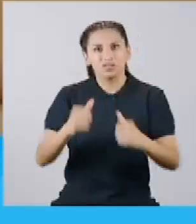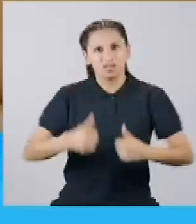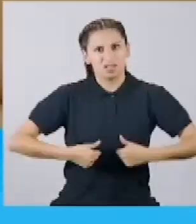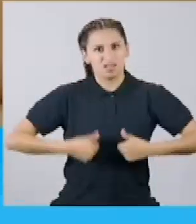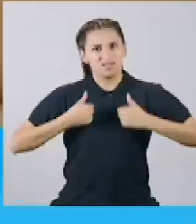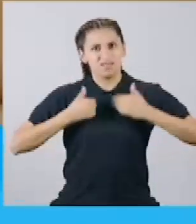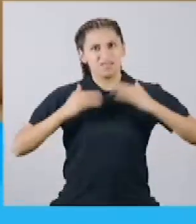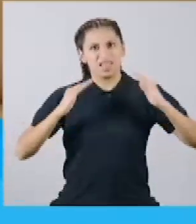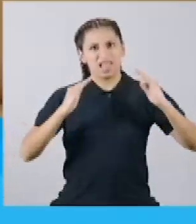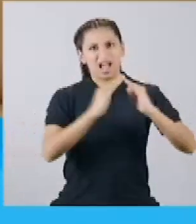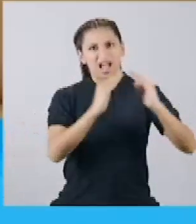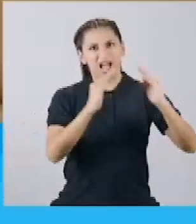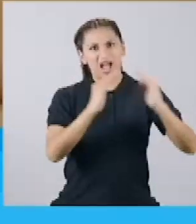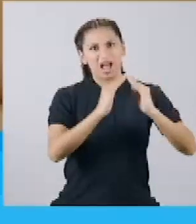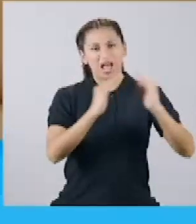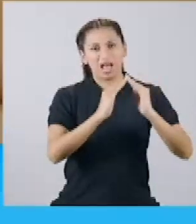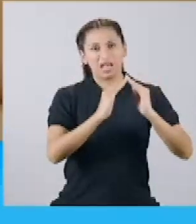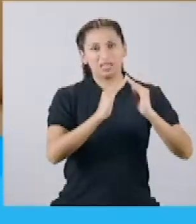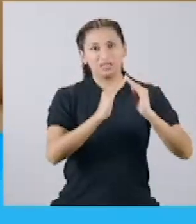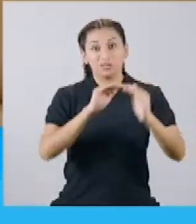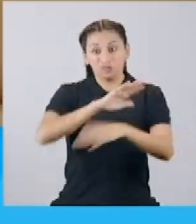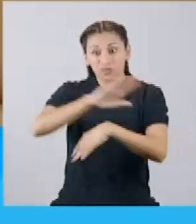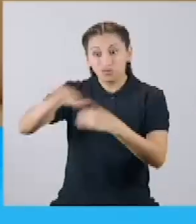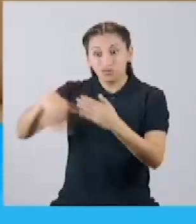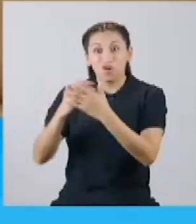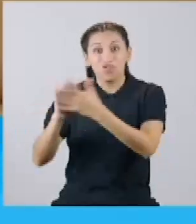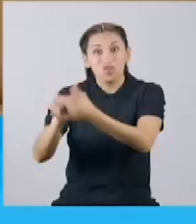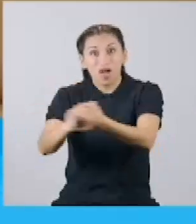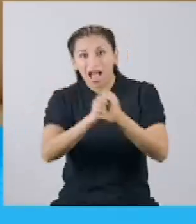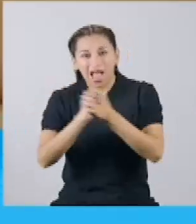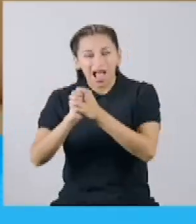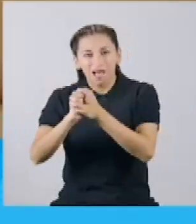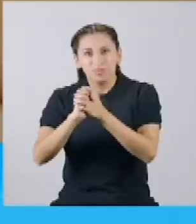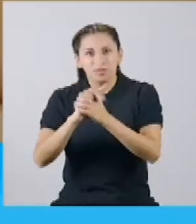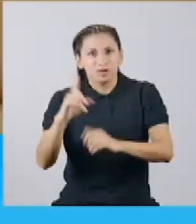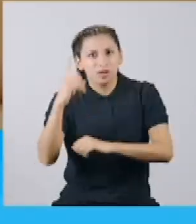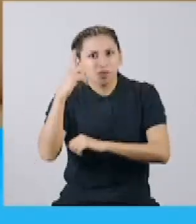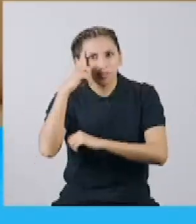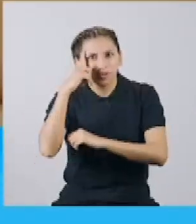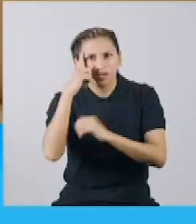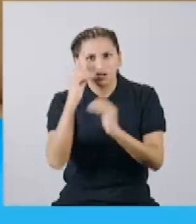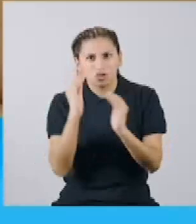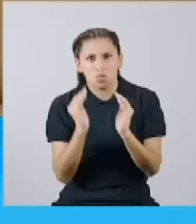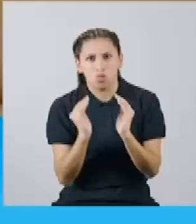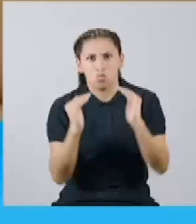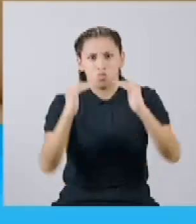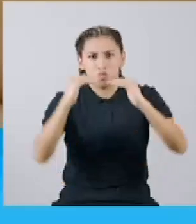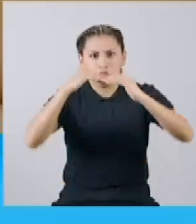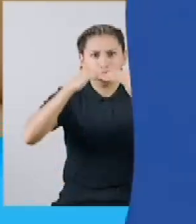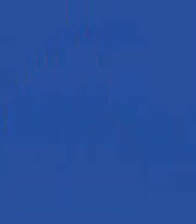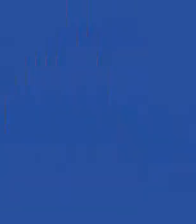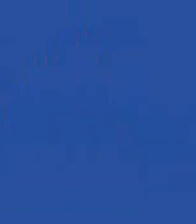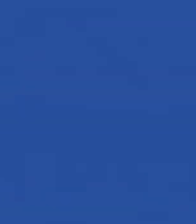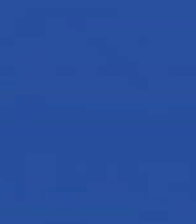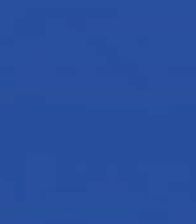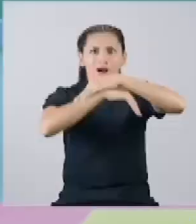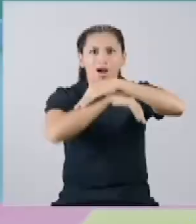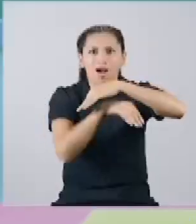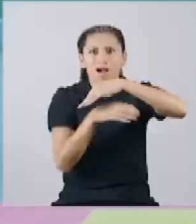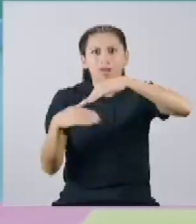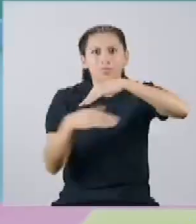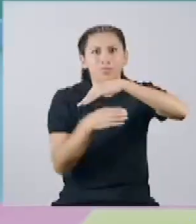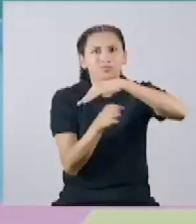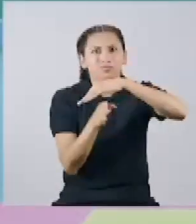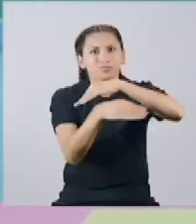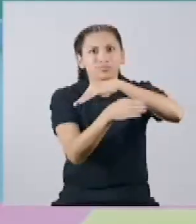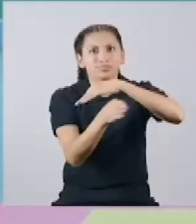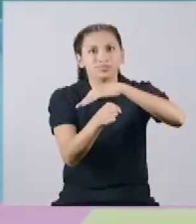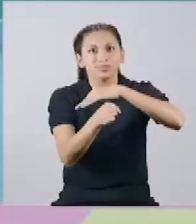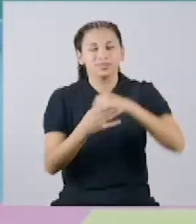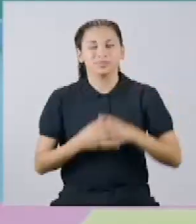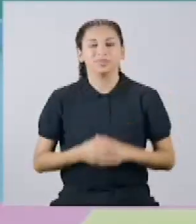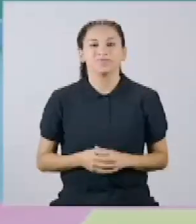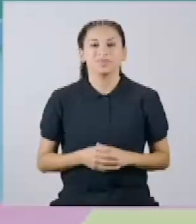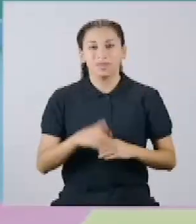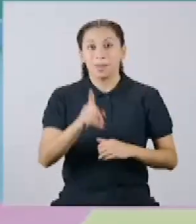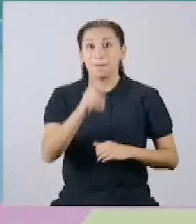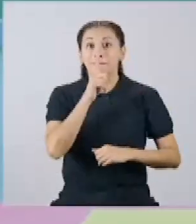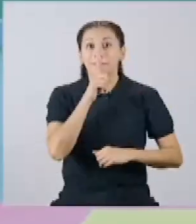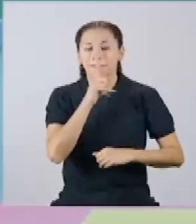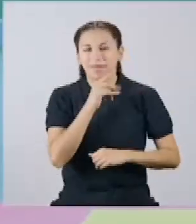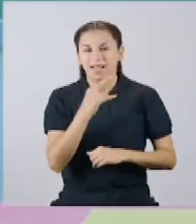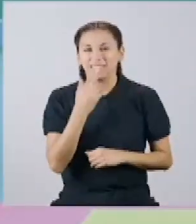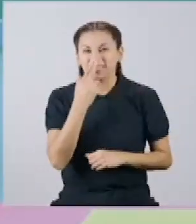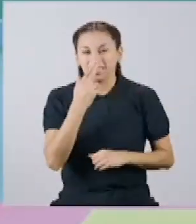en unas casas y todos sus amigos se imaginaban cuevas marinas. Papá Chicharrón nos